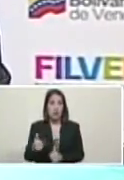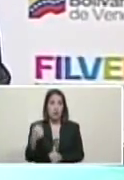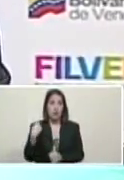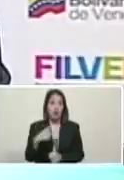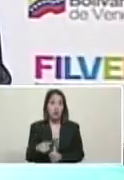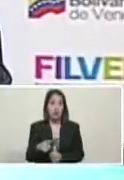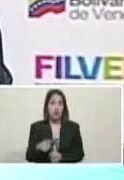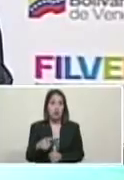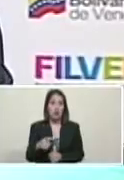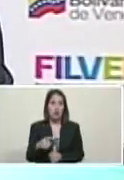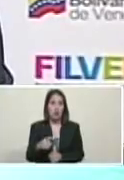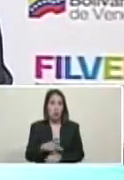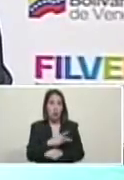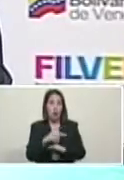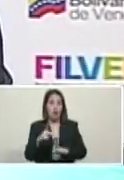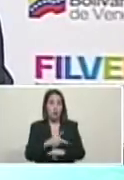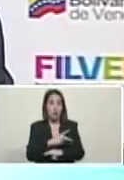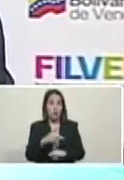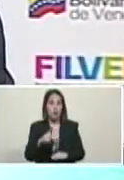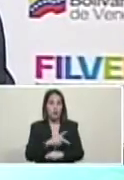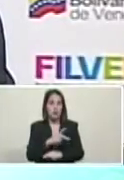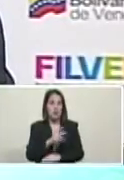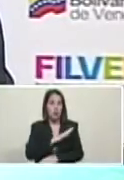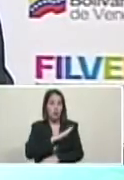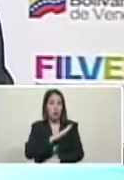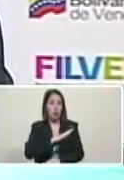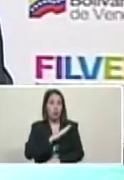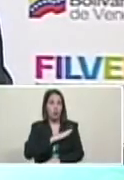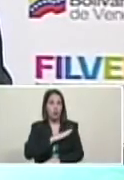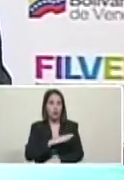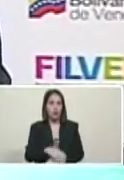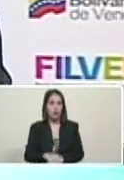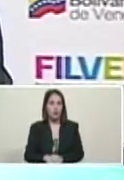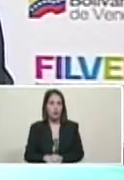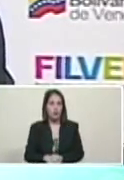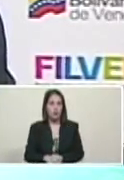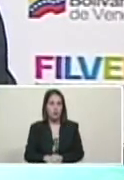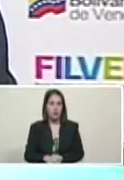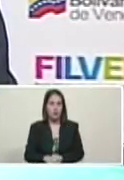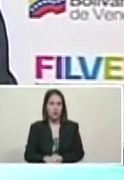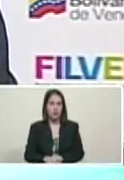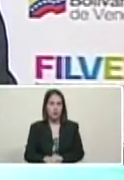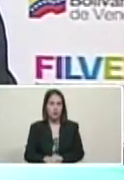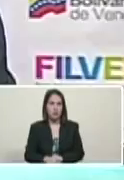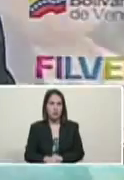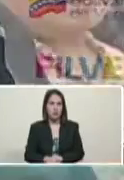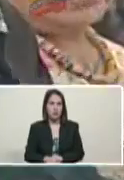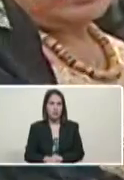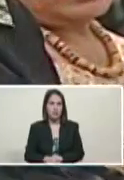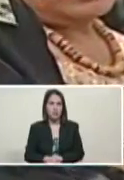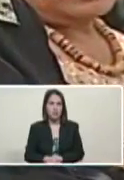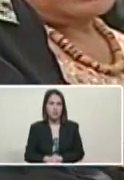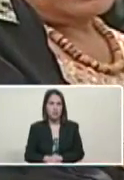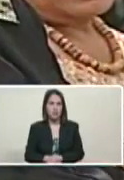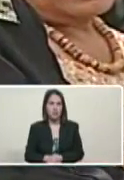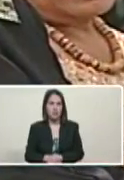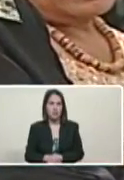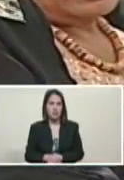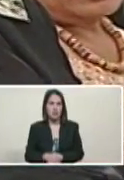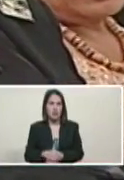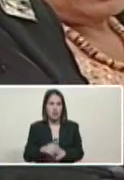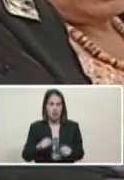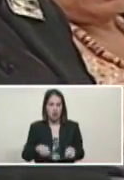una referencia poética, un trabajo poético, sardinas ahumadas, relleno para arepas o panes